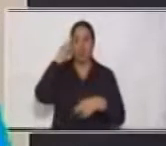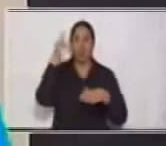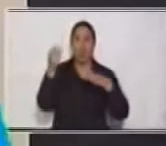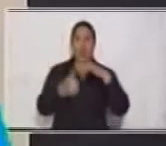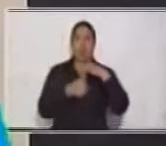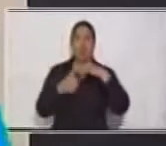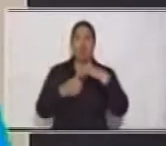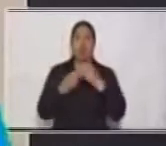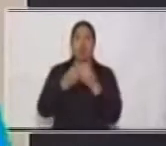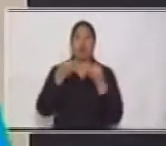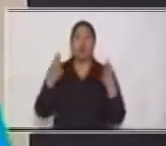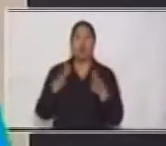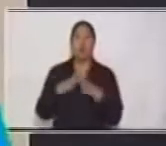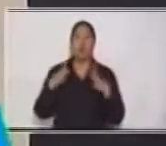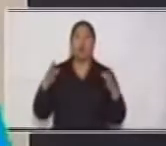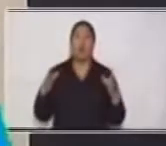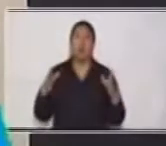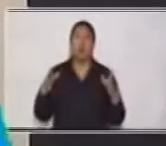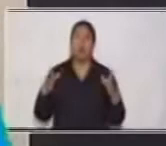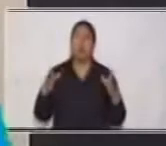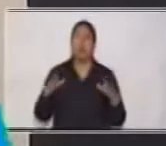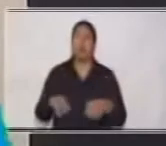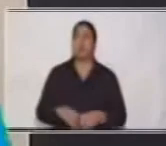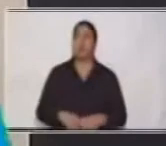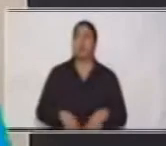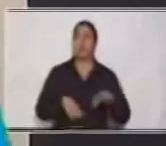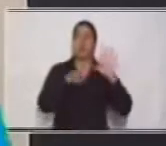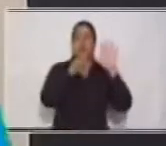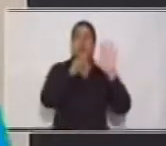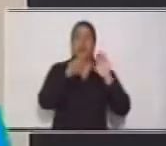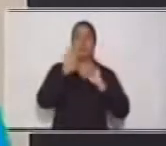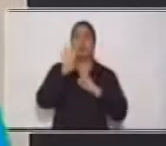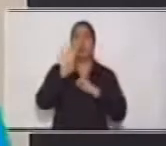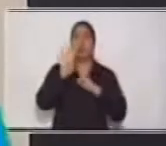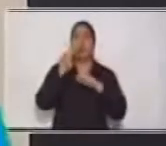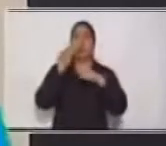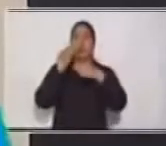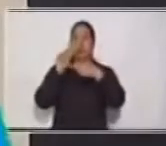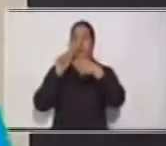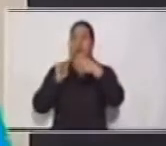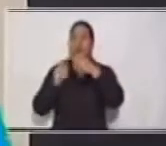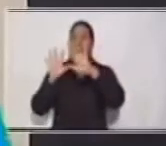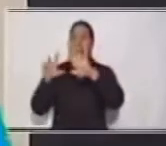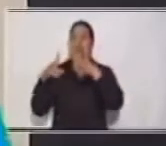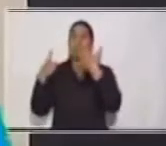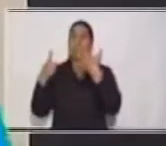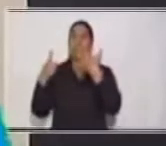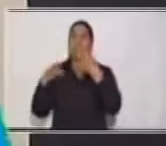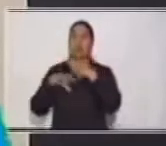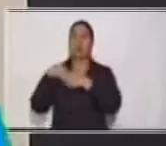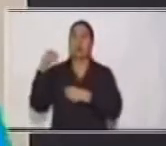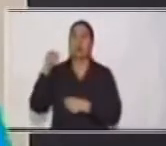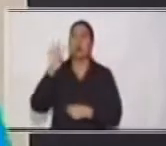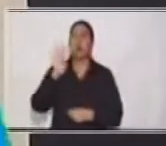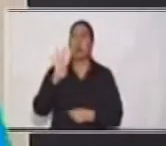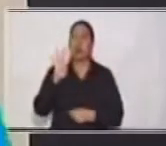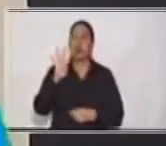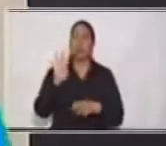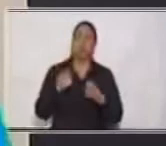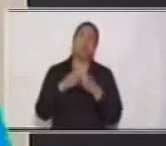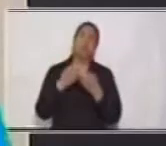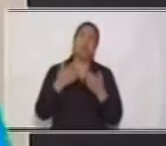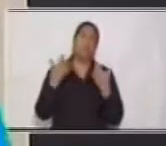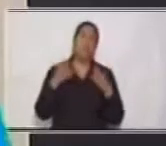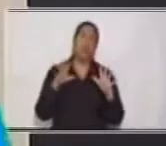grande. Y luego tenemos 64 dividido 16 es 4. Y entonces volvemos a tener nuestros